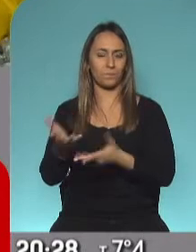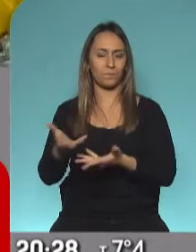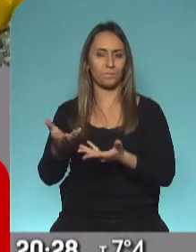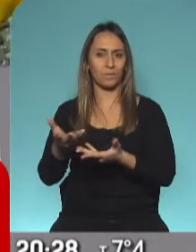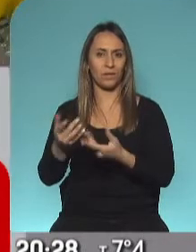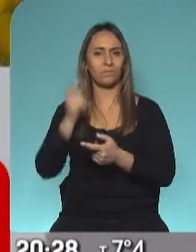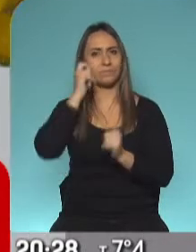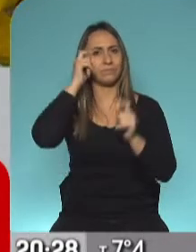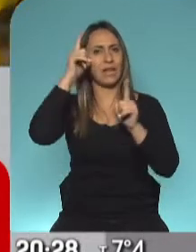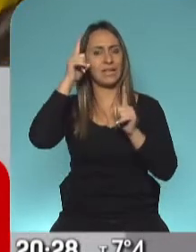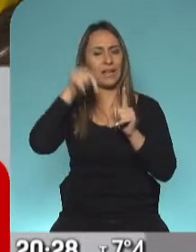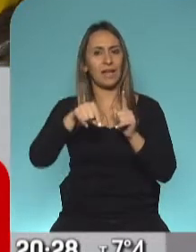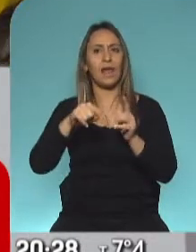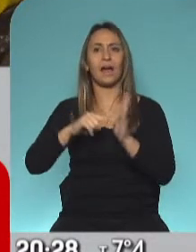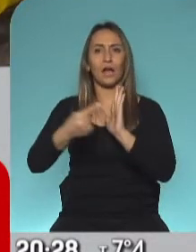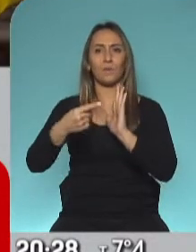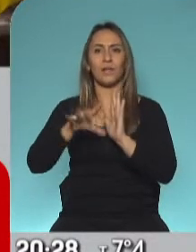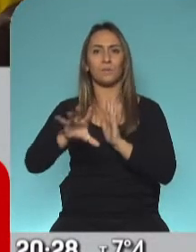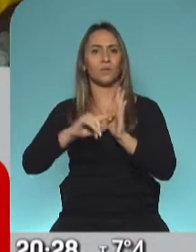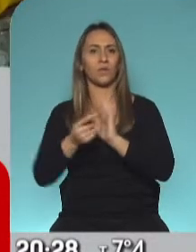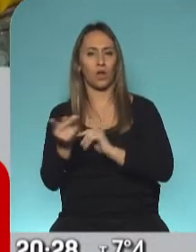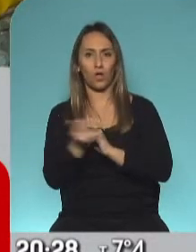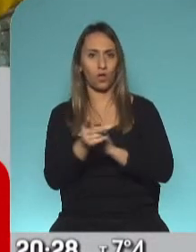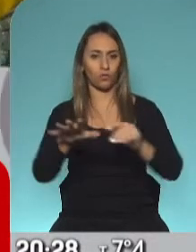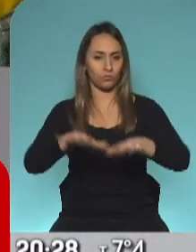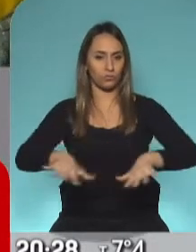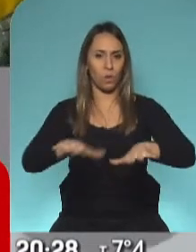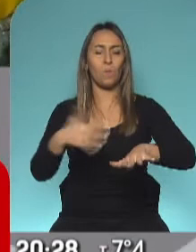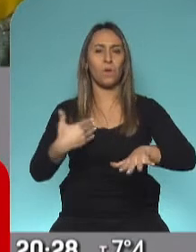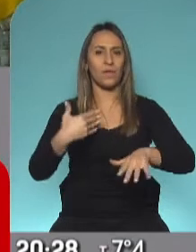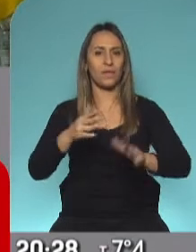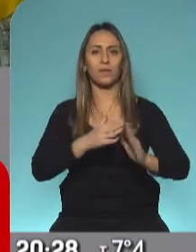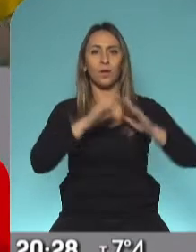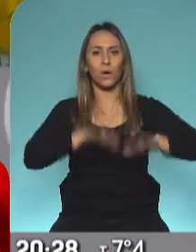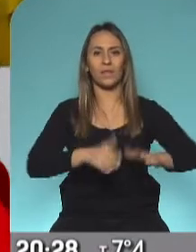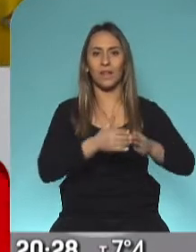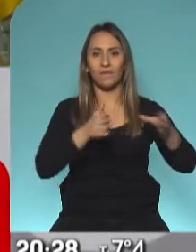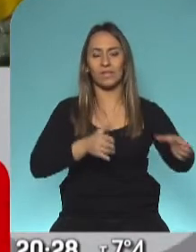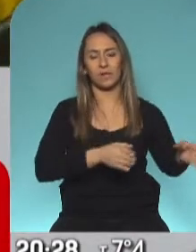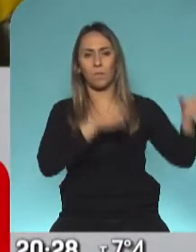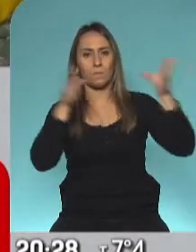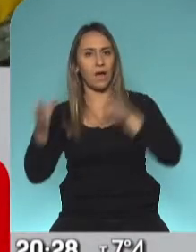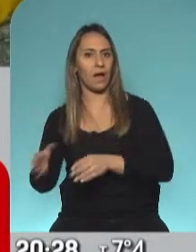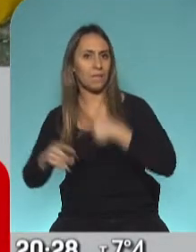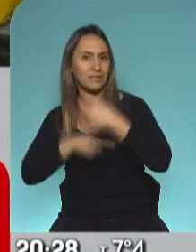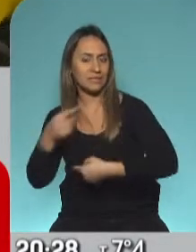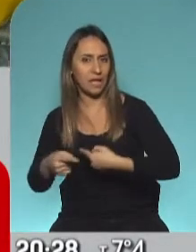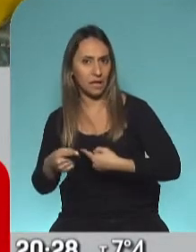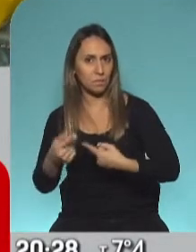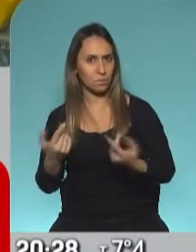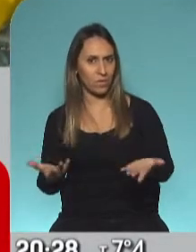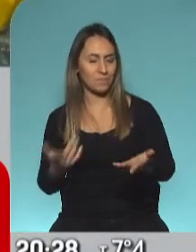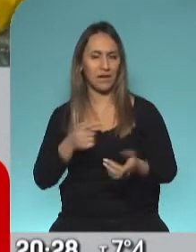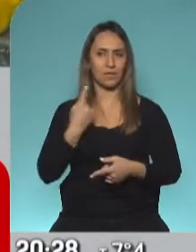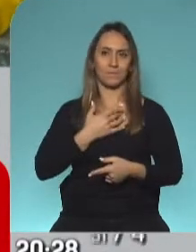imaginar que es ciudad de buenos aires gran buenos aires- se permiten un avance de fase de 40 era ya es decisión tomada y que puede